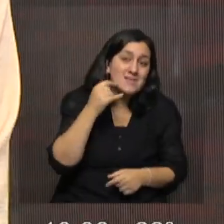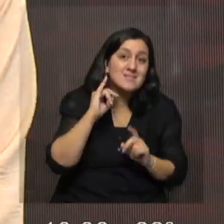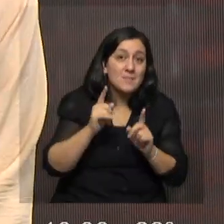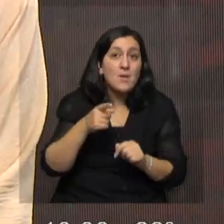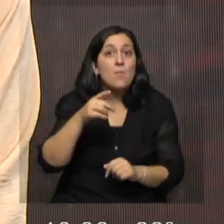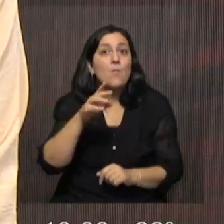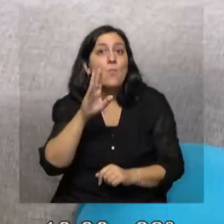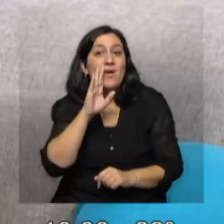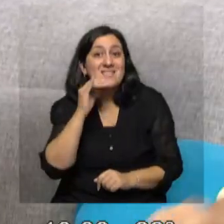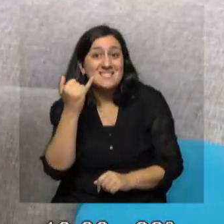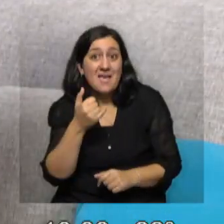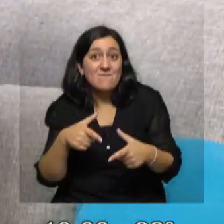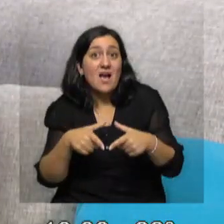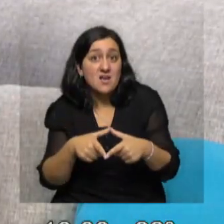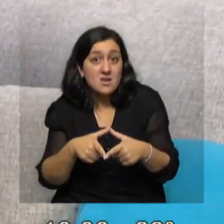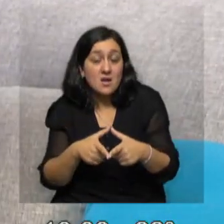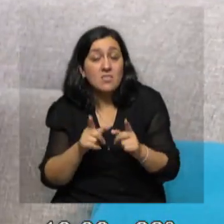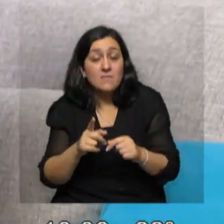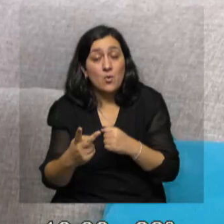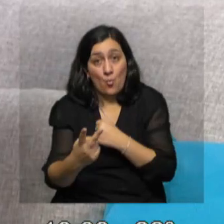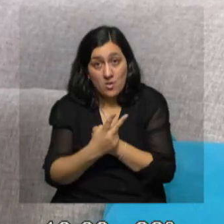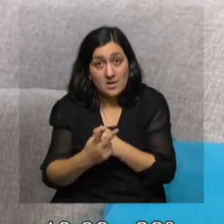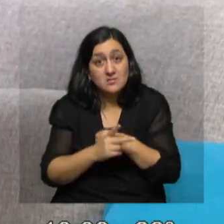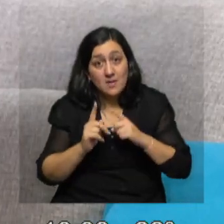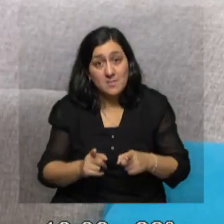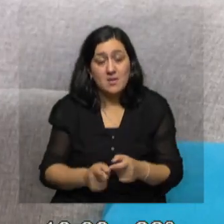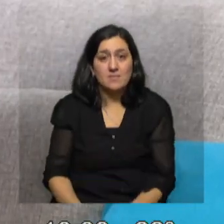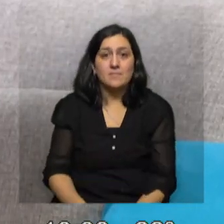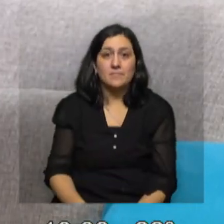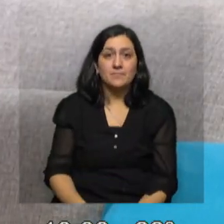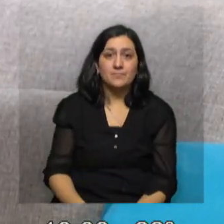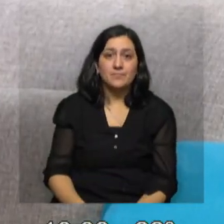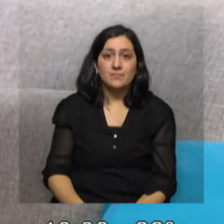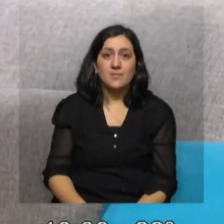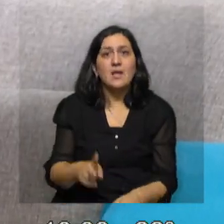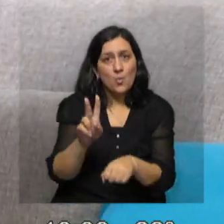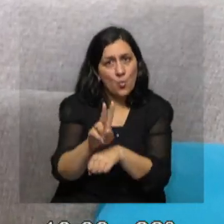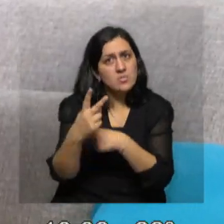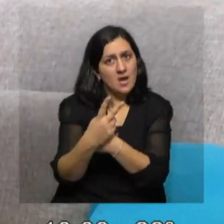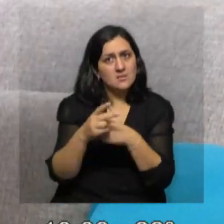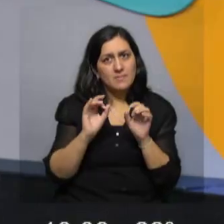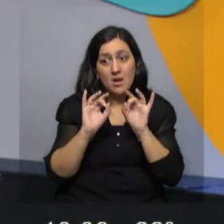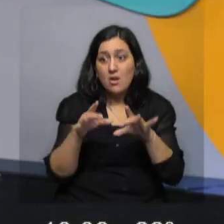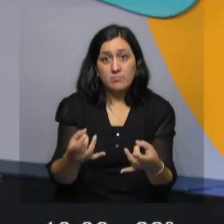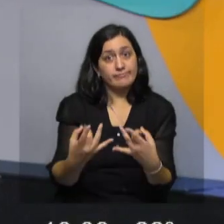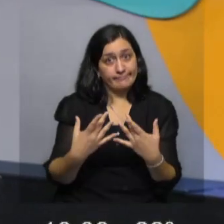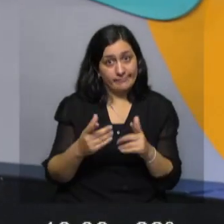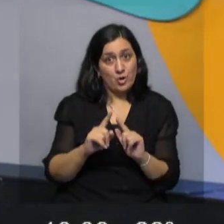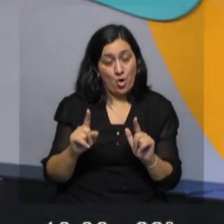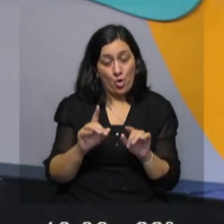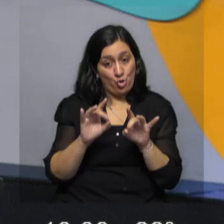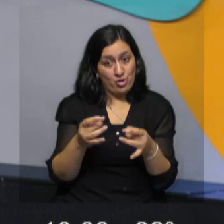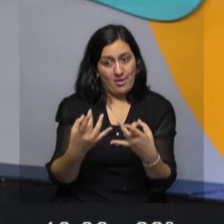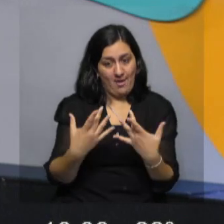Si tenemos pareja hetero o que tenga pene, vamos arriba. ¿Les parece? Sí, obvio. No, me estaba hablando